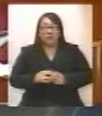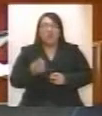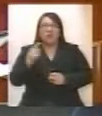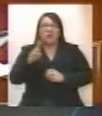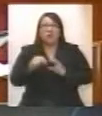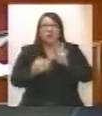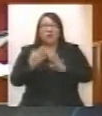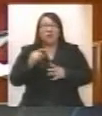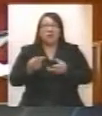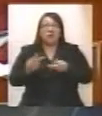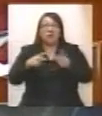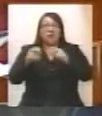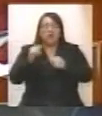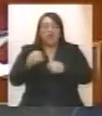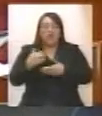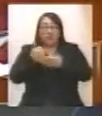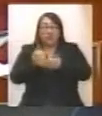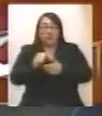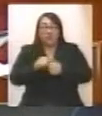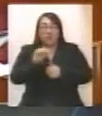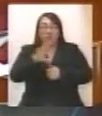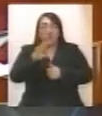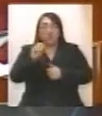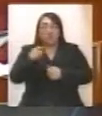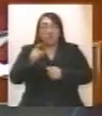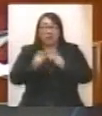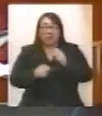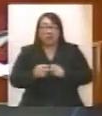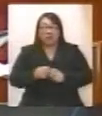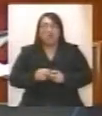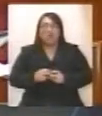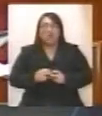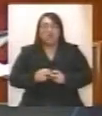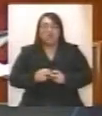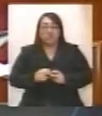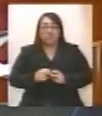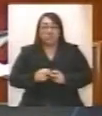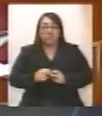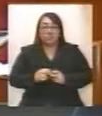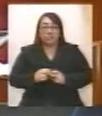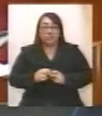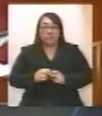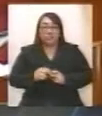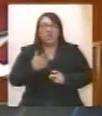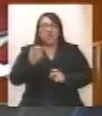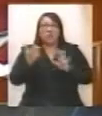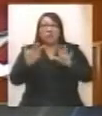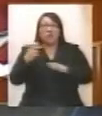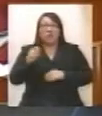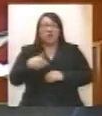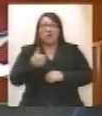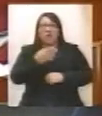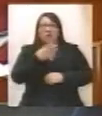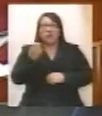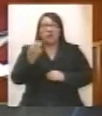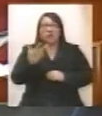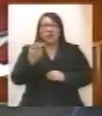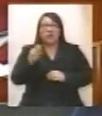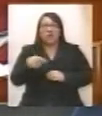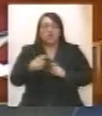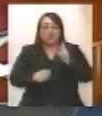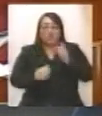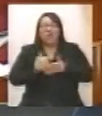cobertura de beneficiarios en 50.000 personas, pasando de 380.000 a